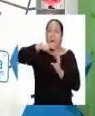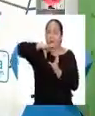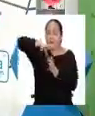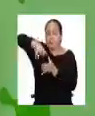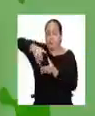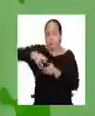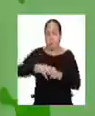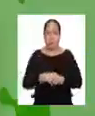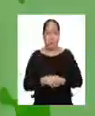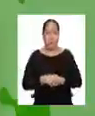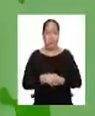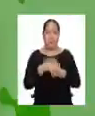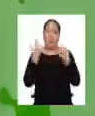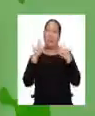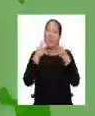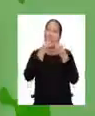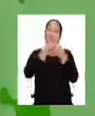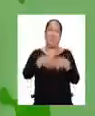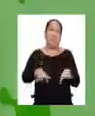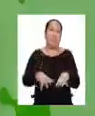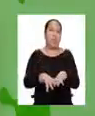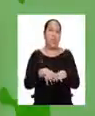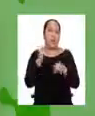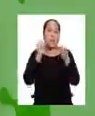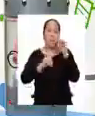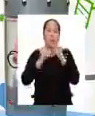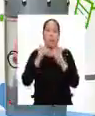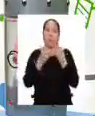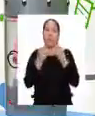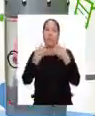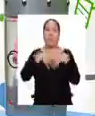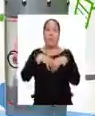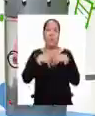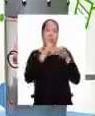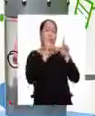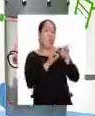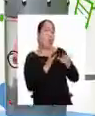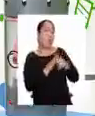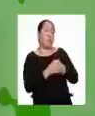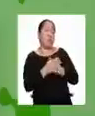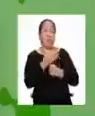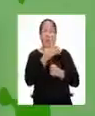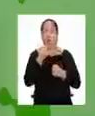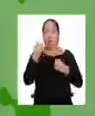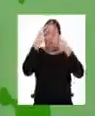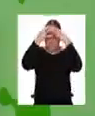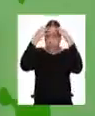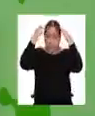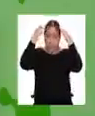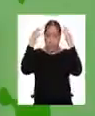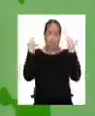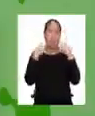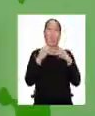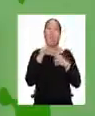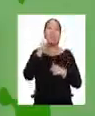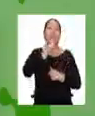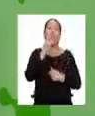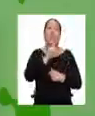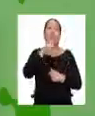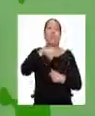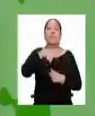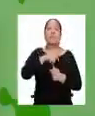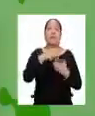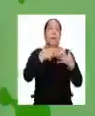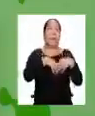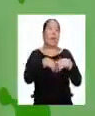global. Deberían dejar ya de fabricar tantas máquinas y computadoras. Si ya tienen cerebros, ¿para qué las máquinas? Disculpa,